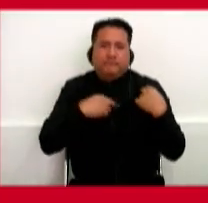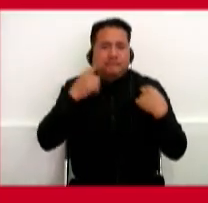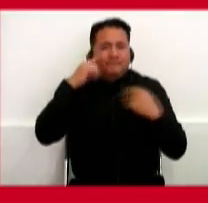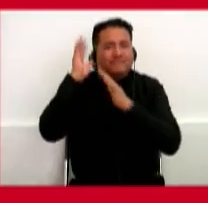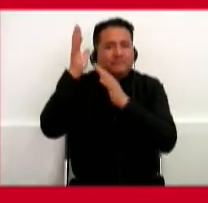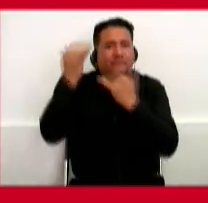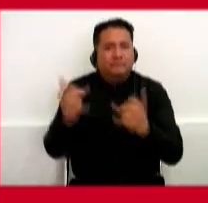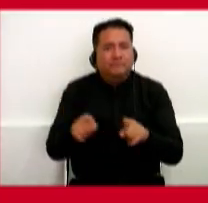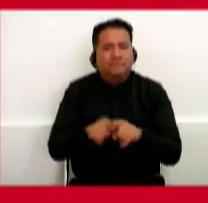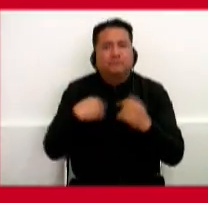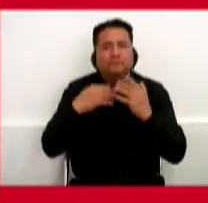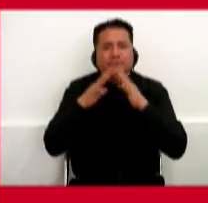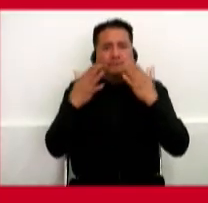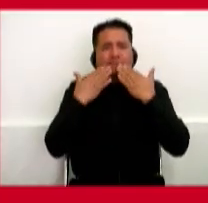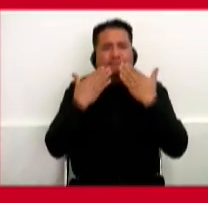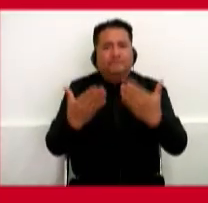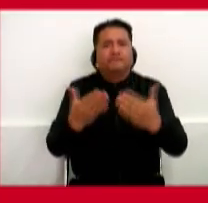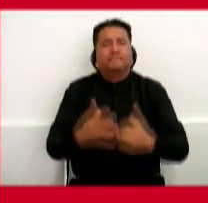Gracias.